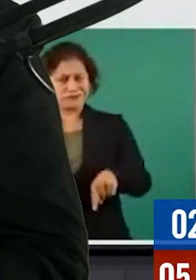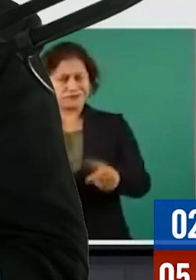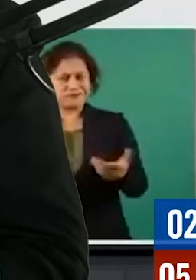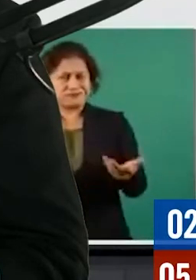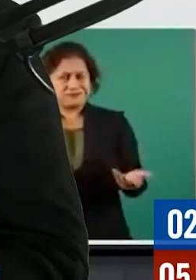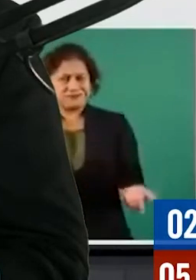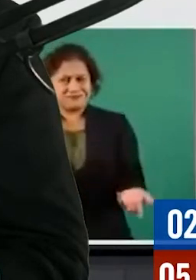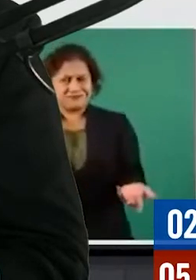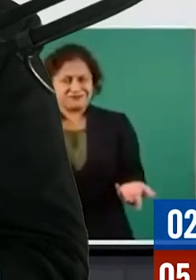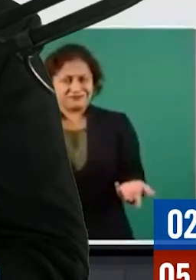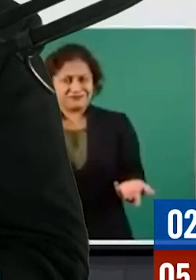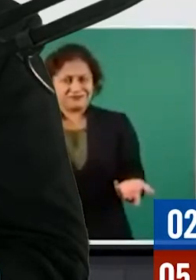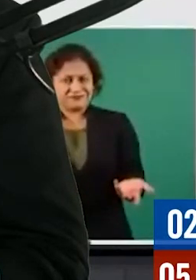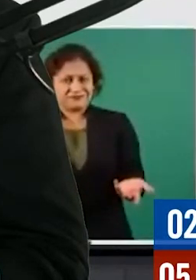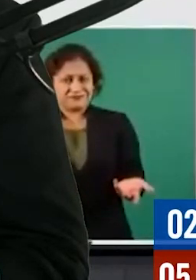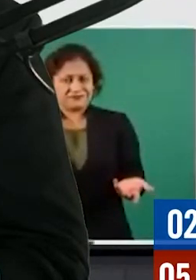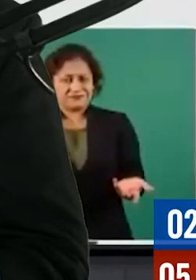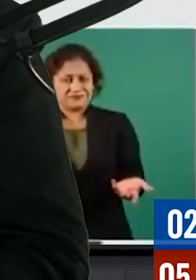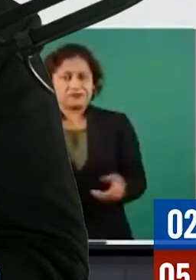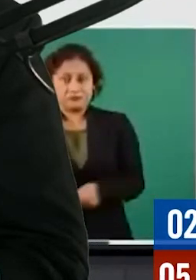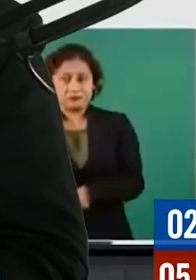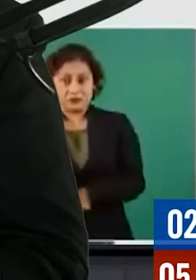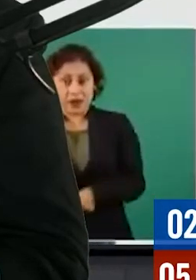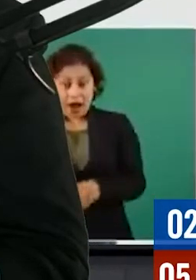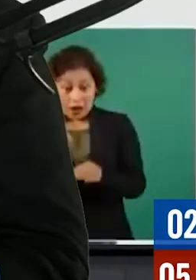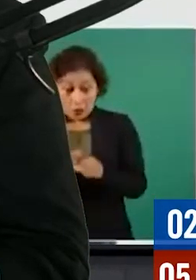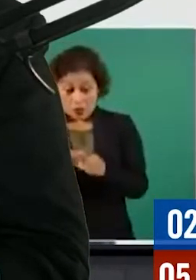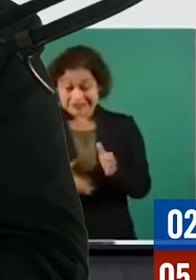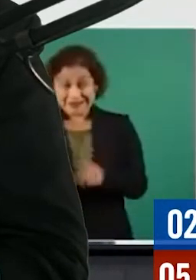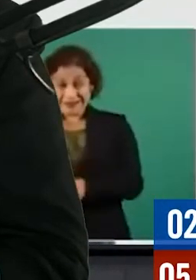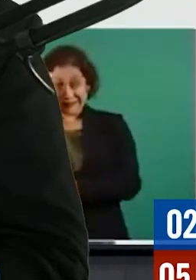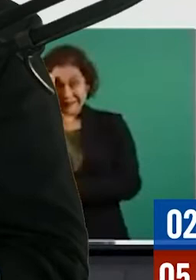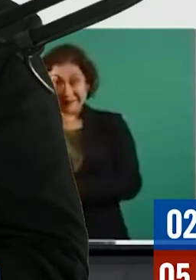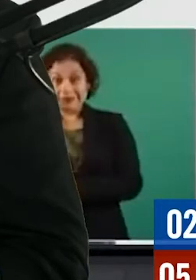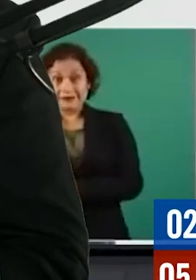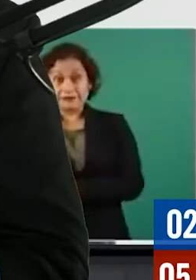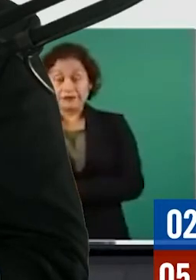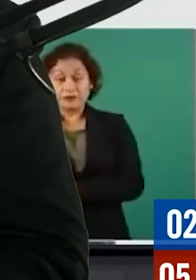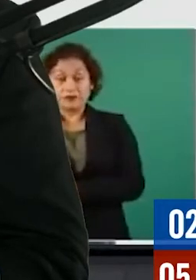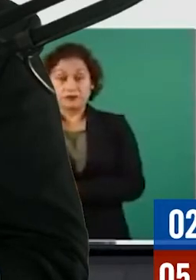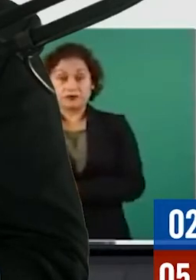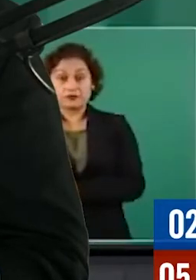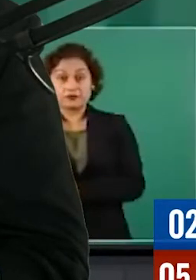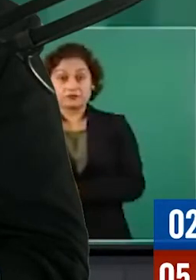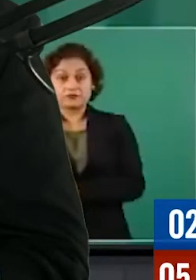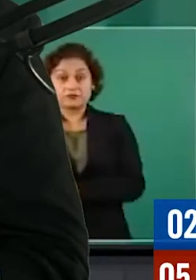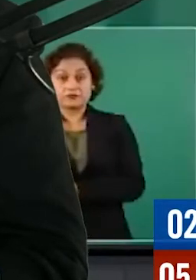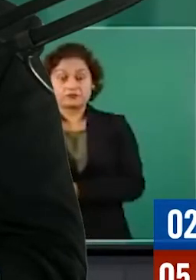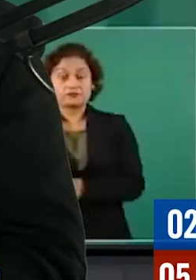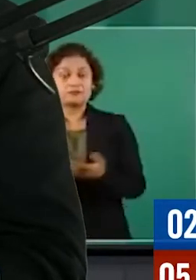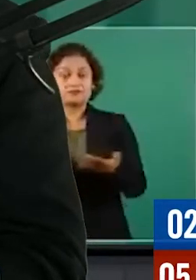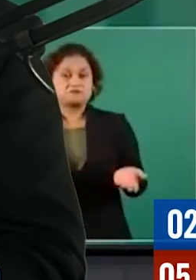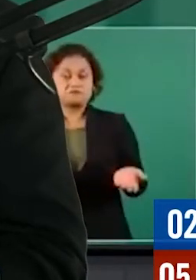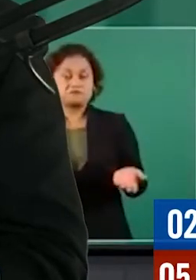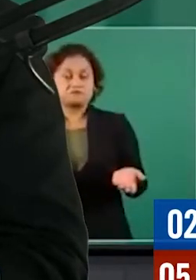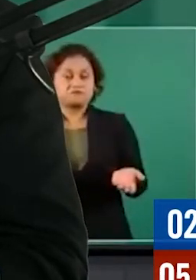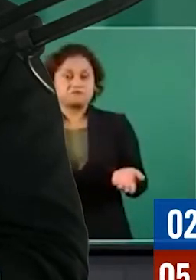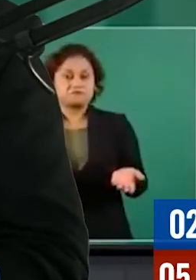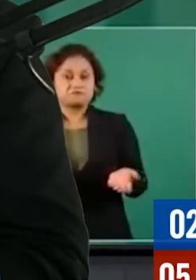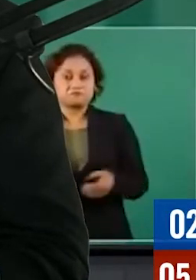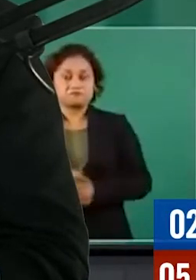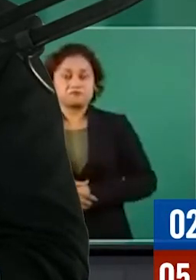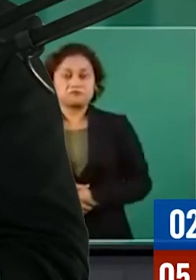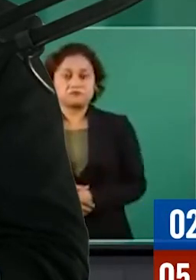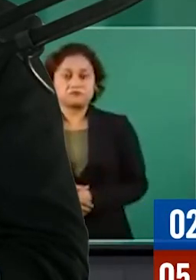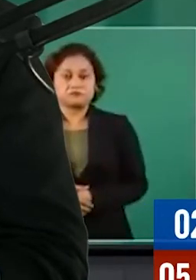presidente magistrado del Tribunal Electoral, porque dijo el presidente, ese es el nivel y la calidad de personas que ocupan esos cargos tan importantes. Vamos a escuchar cómo se quejó